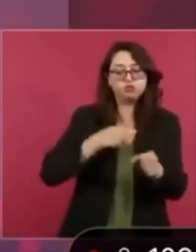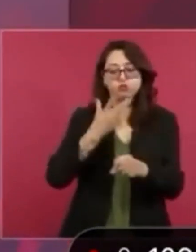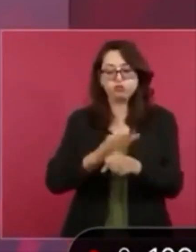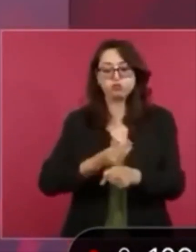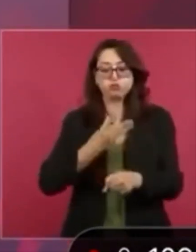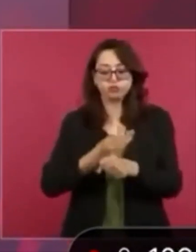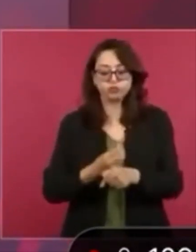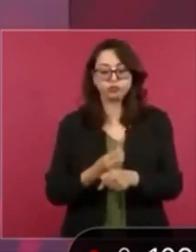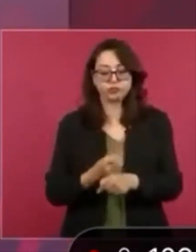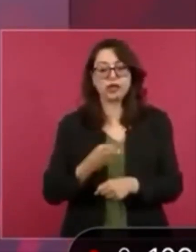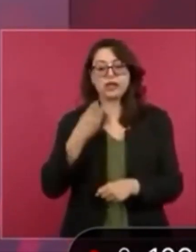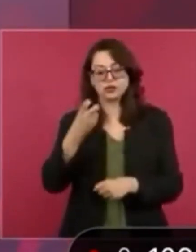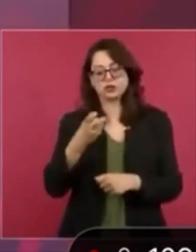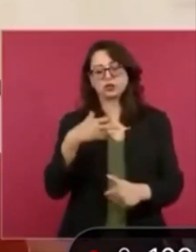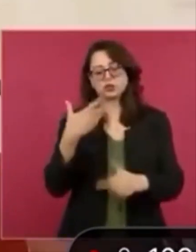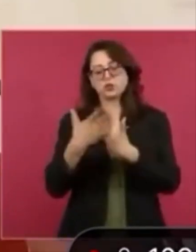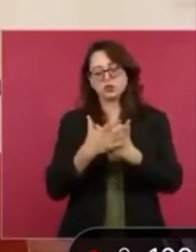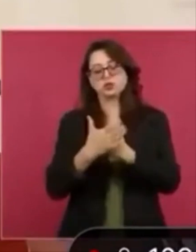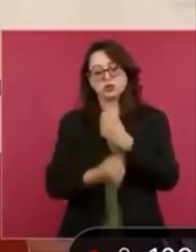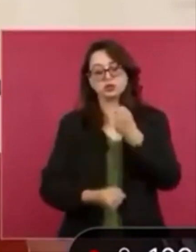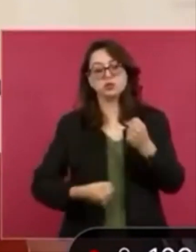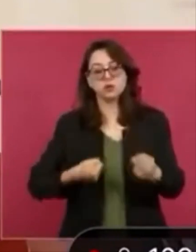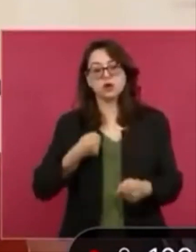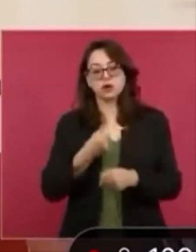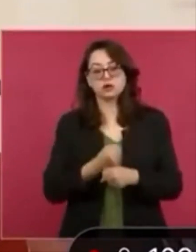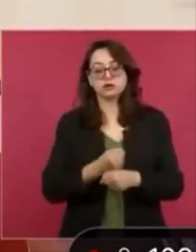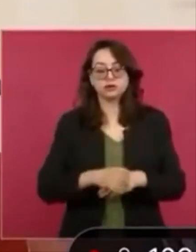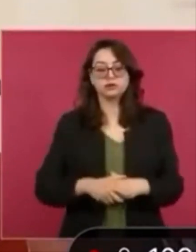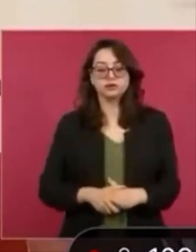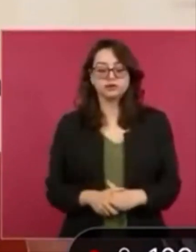de reforma a la constitución